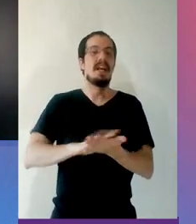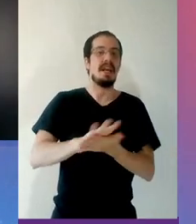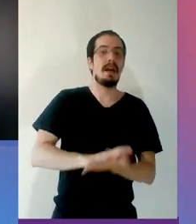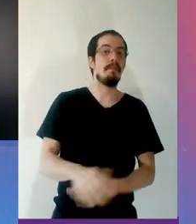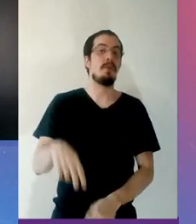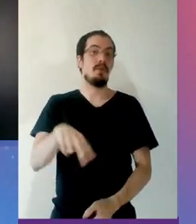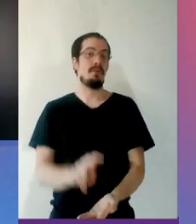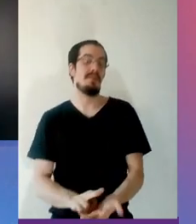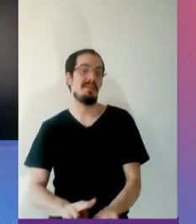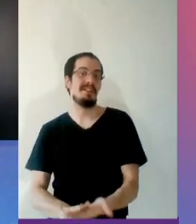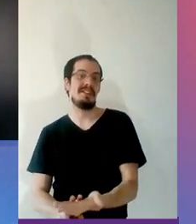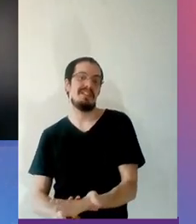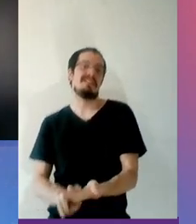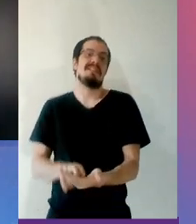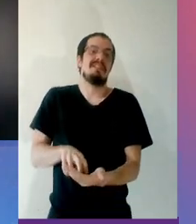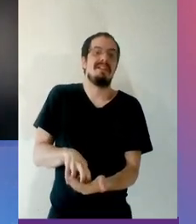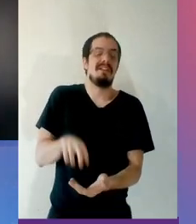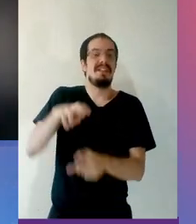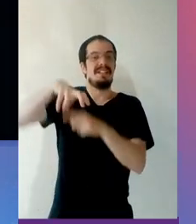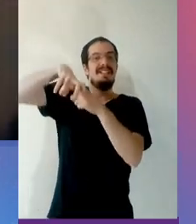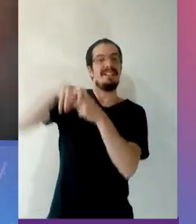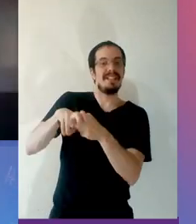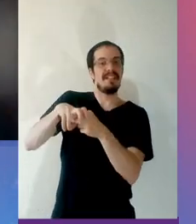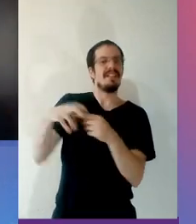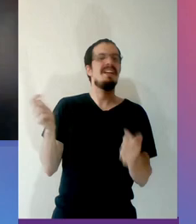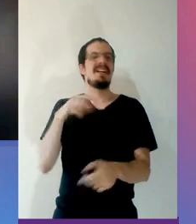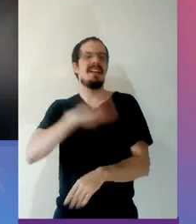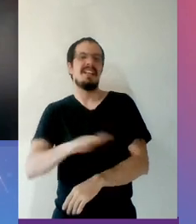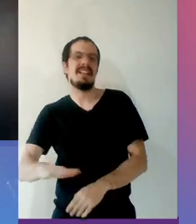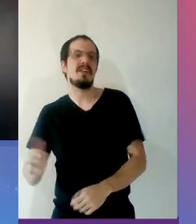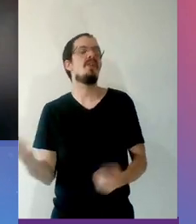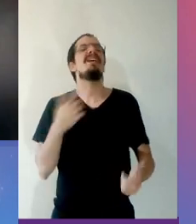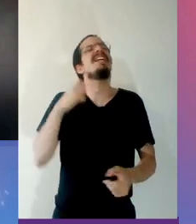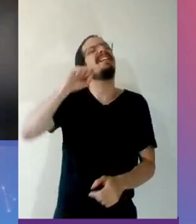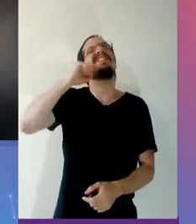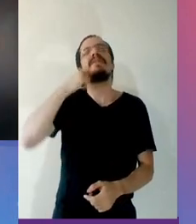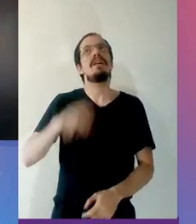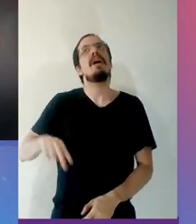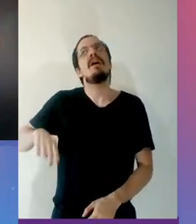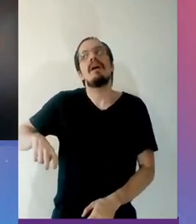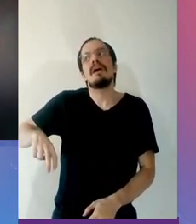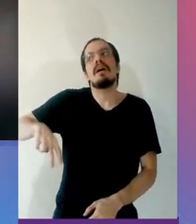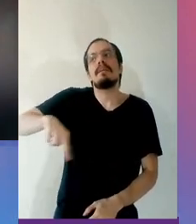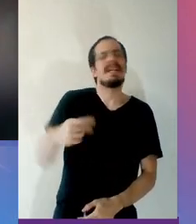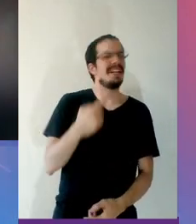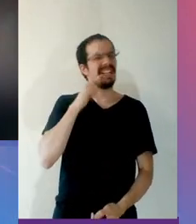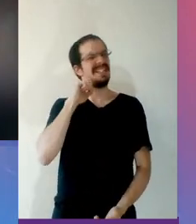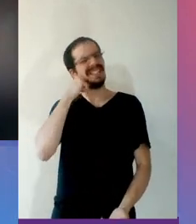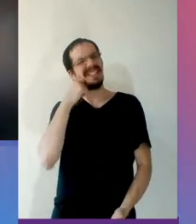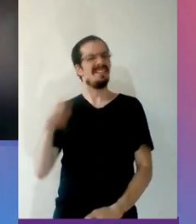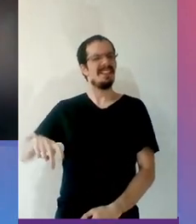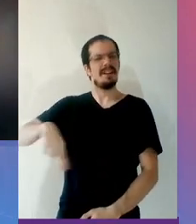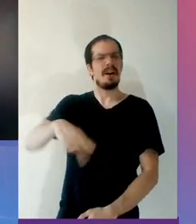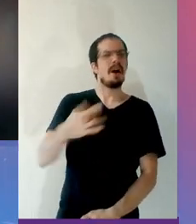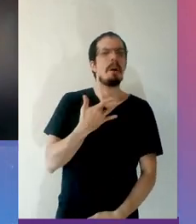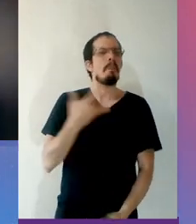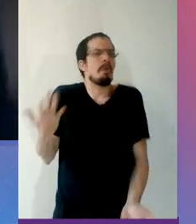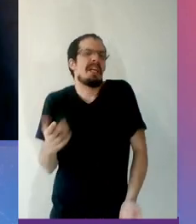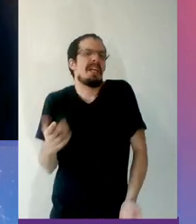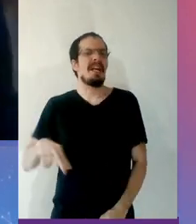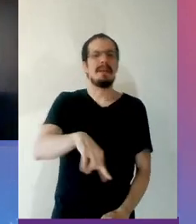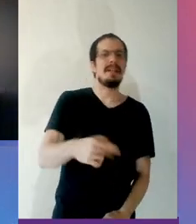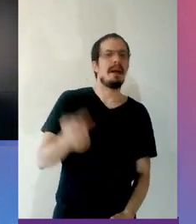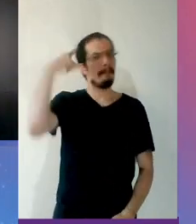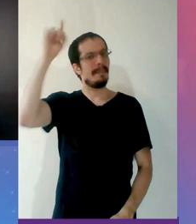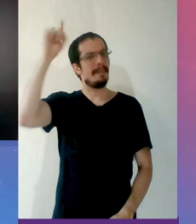quede sentado, qué significa que camine, sí, ya, que camine, sí, sí, pero qué significa que camine, por qué camina, para qué camina, ¿ya? ¿Qué significa